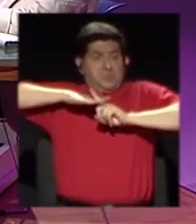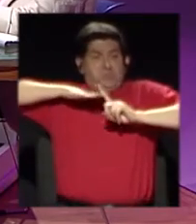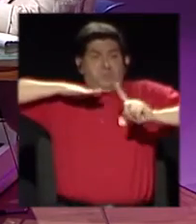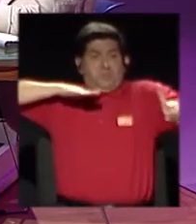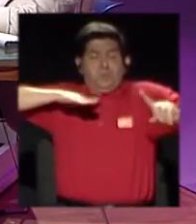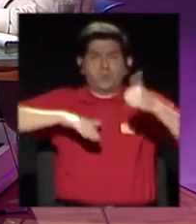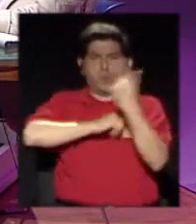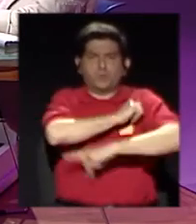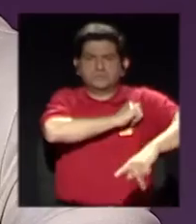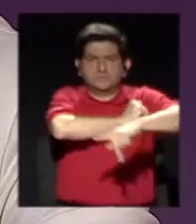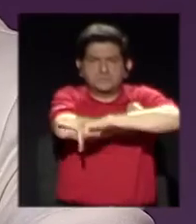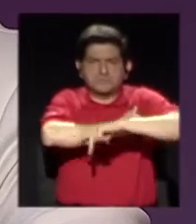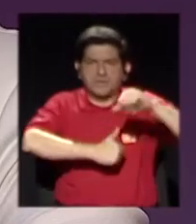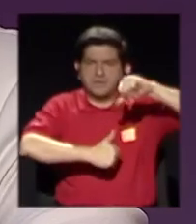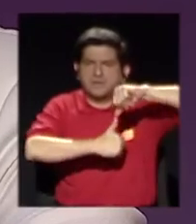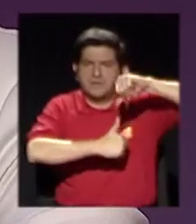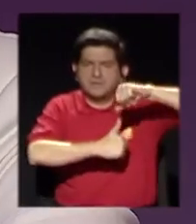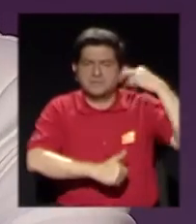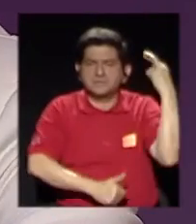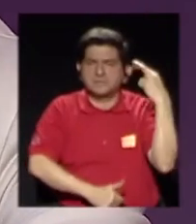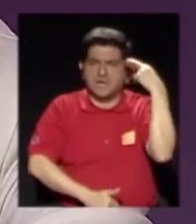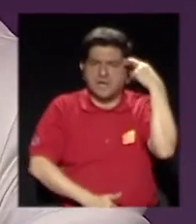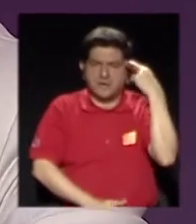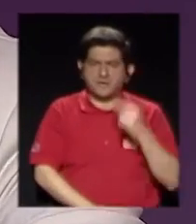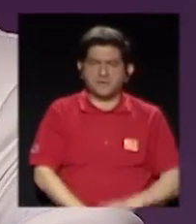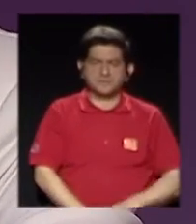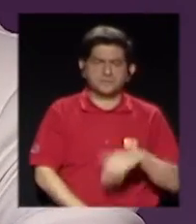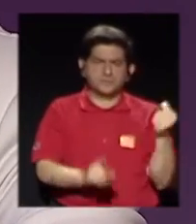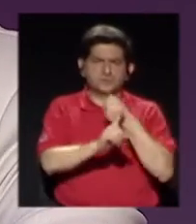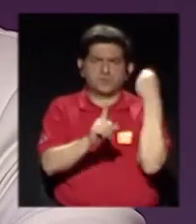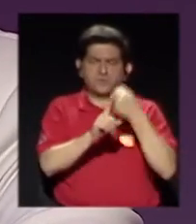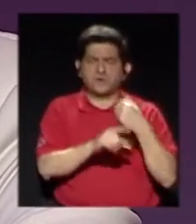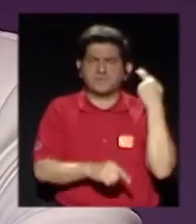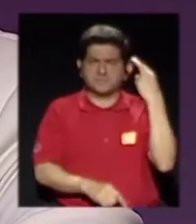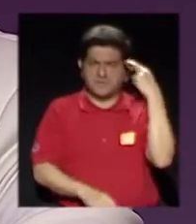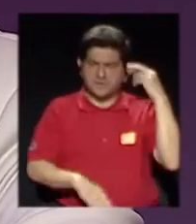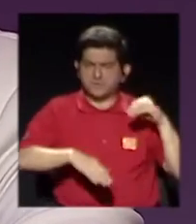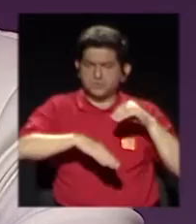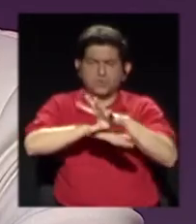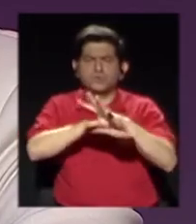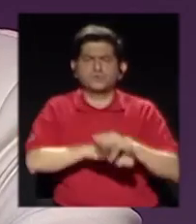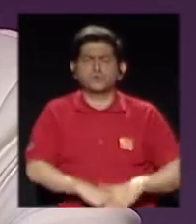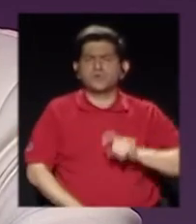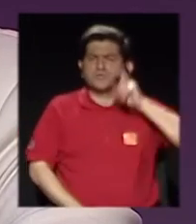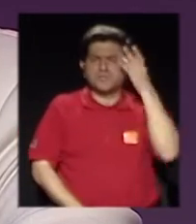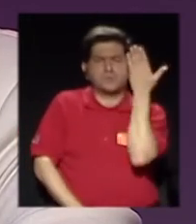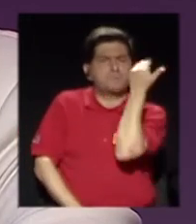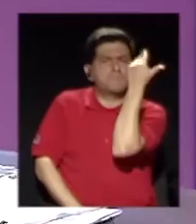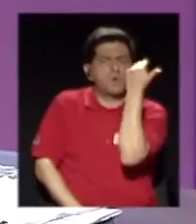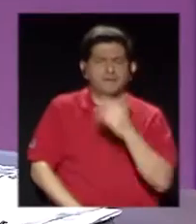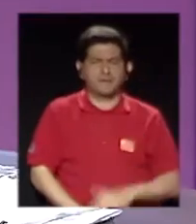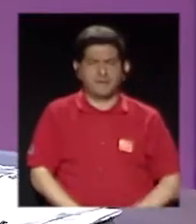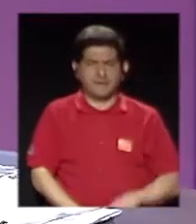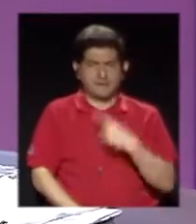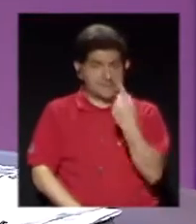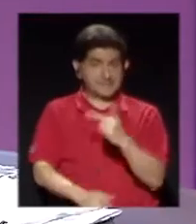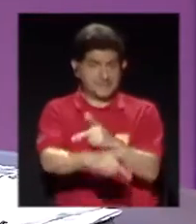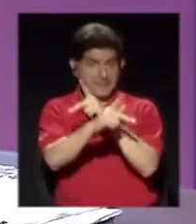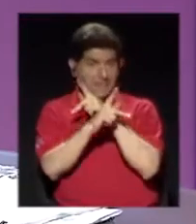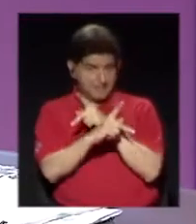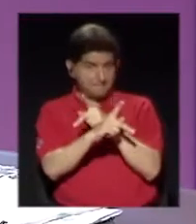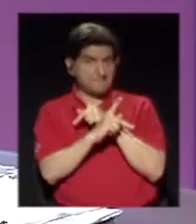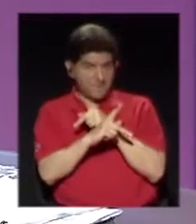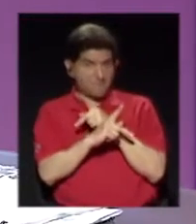de otros países de centroamérica por razones de violencia por orientación sexual primero decir refugio el